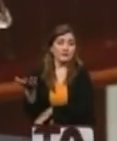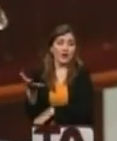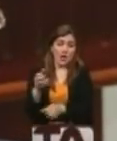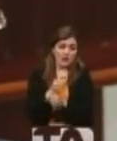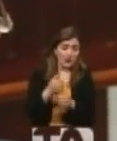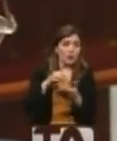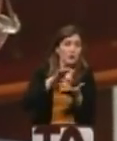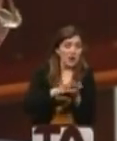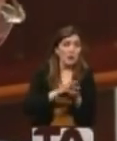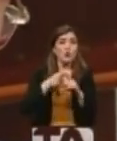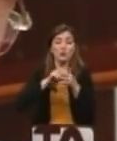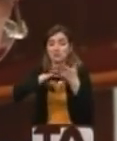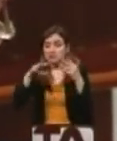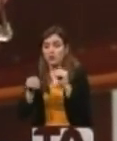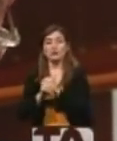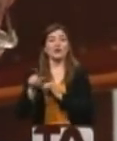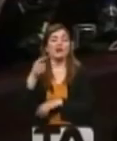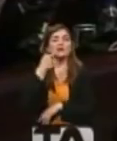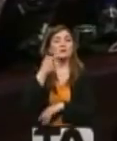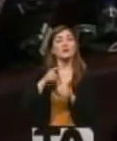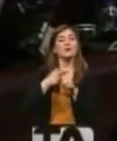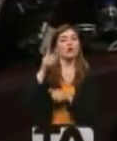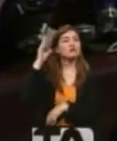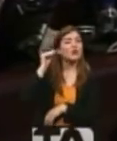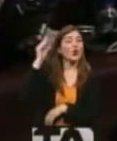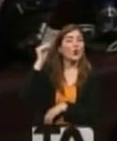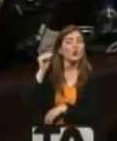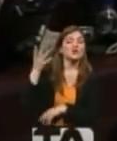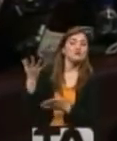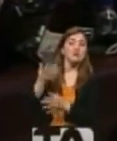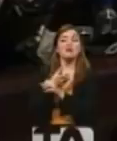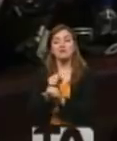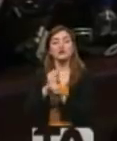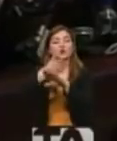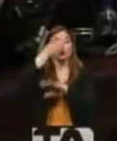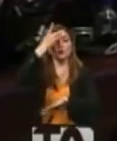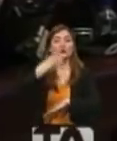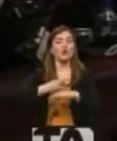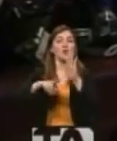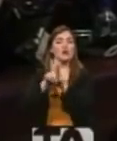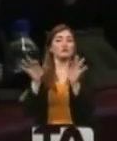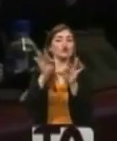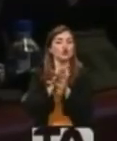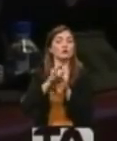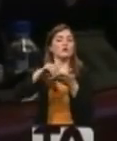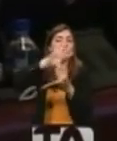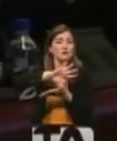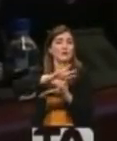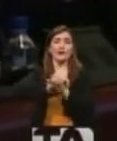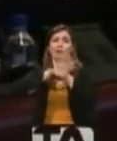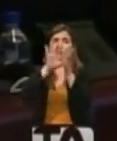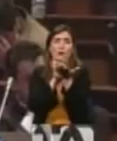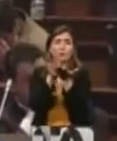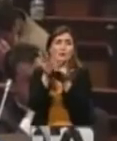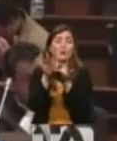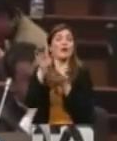hacen. Luis Fernando Torres dice que primero hay que oír y luego tomar decisiones y que la ley de la función legislativa no es clara para la destitución,